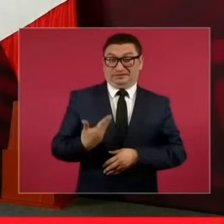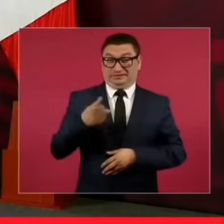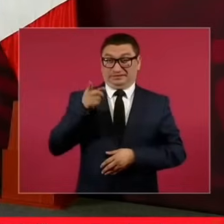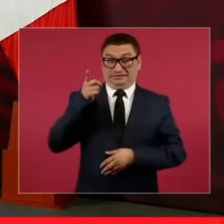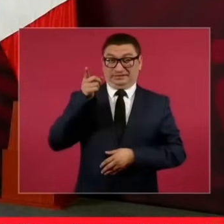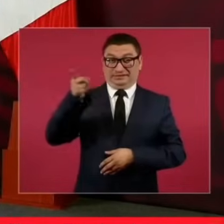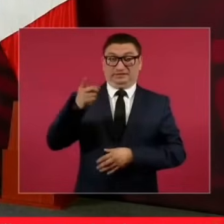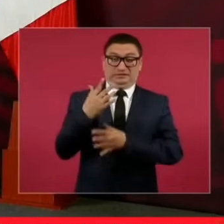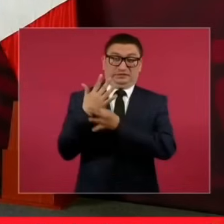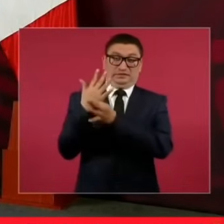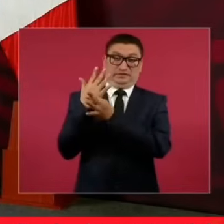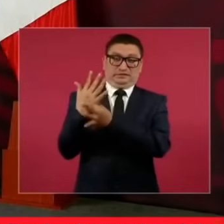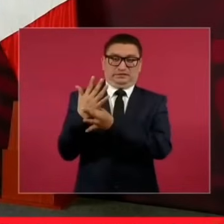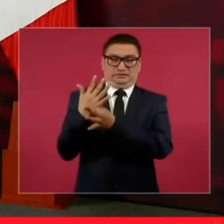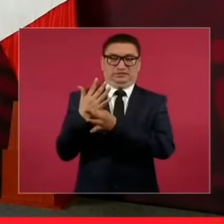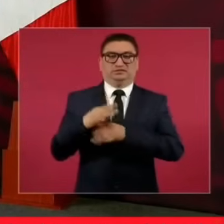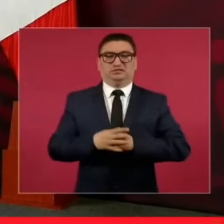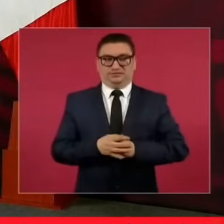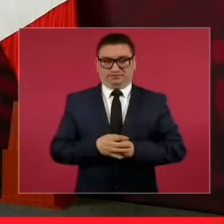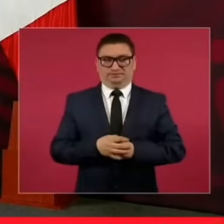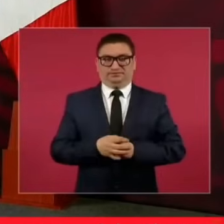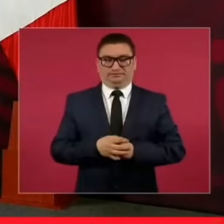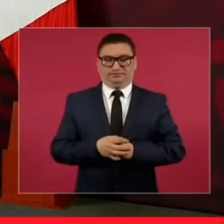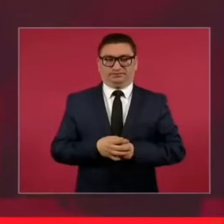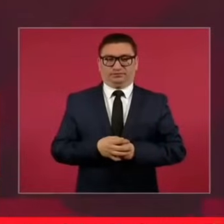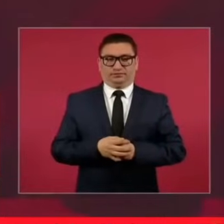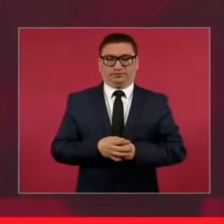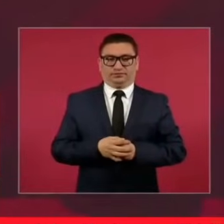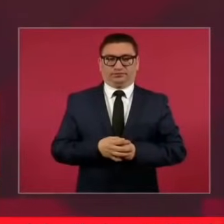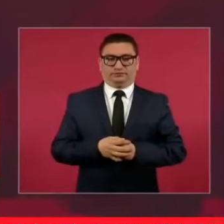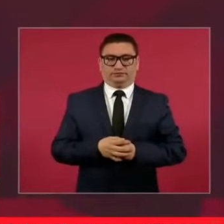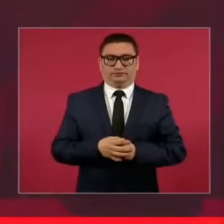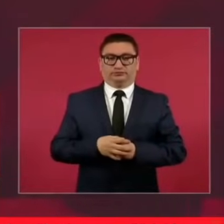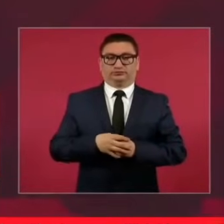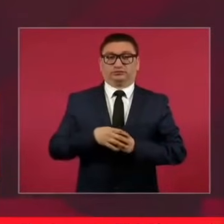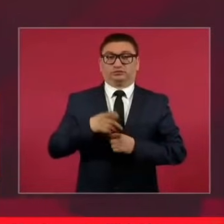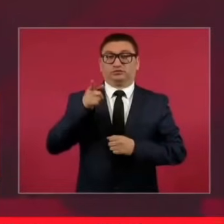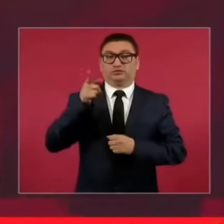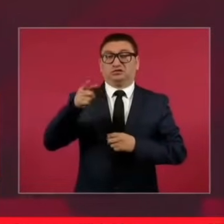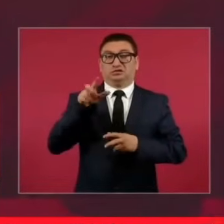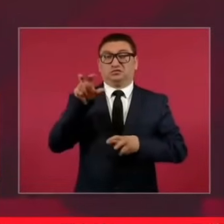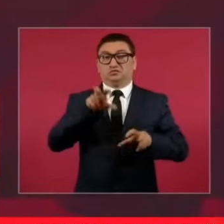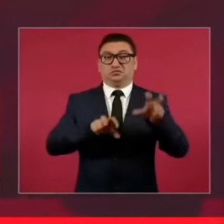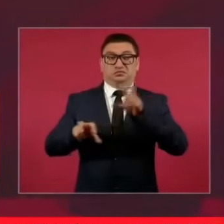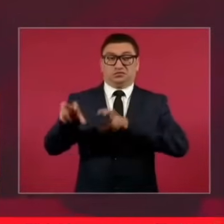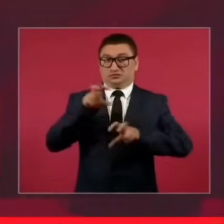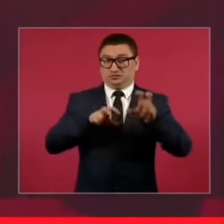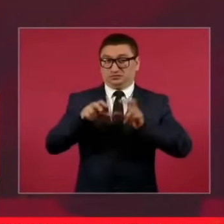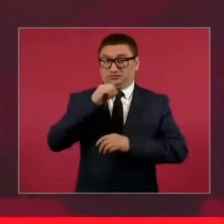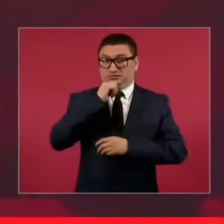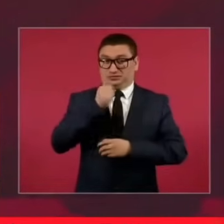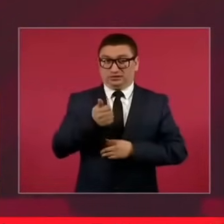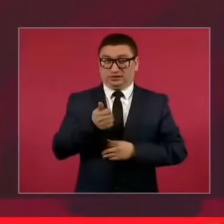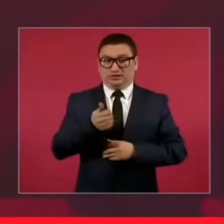planteó es que no iba a haber inversión pública.